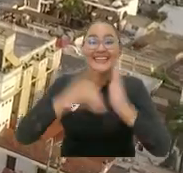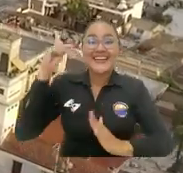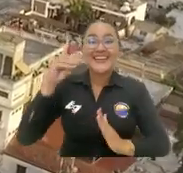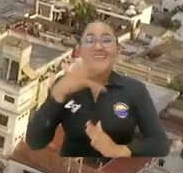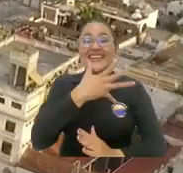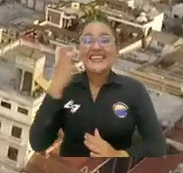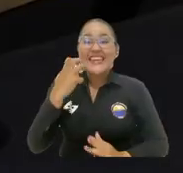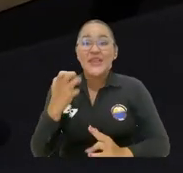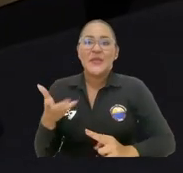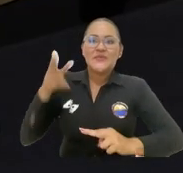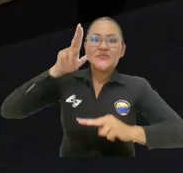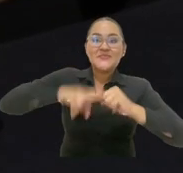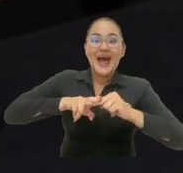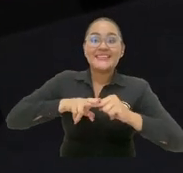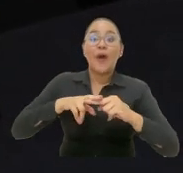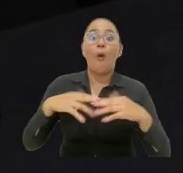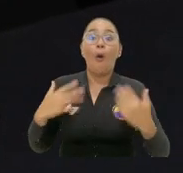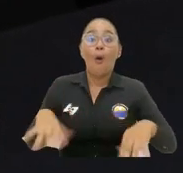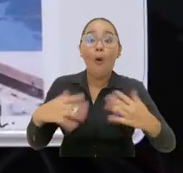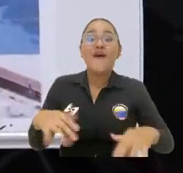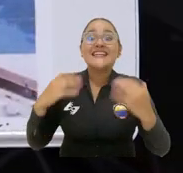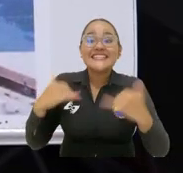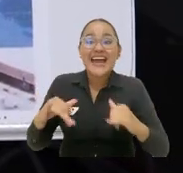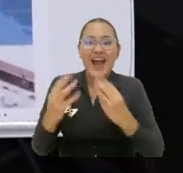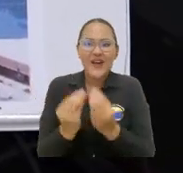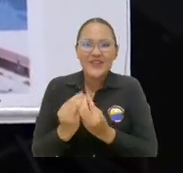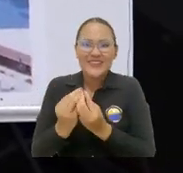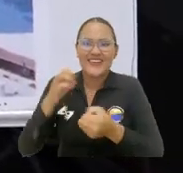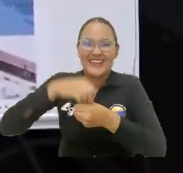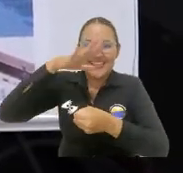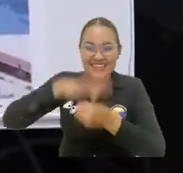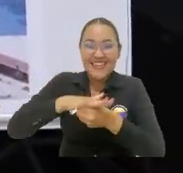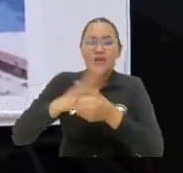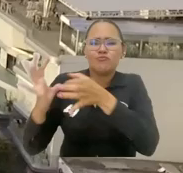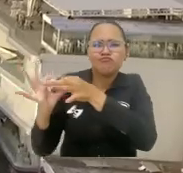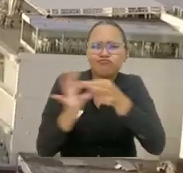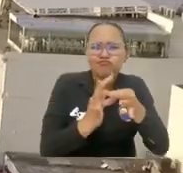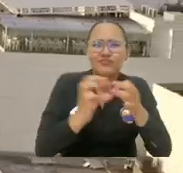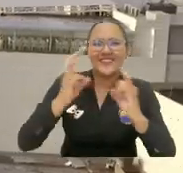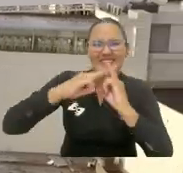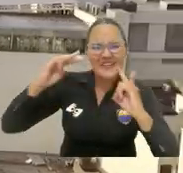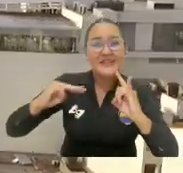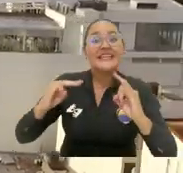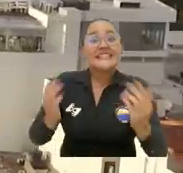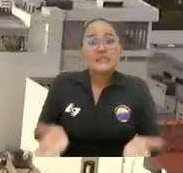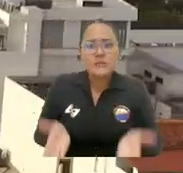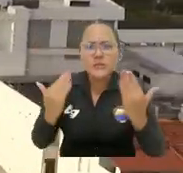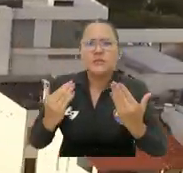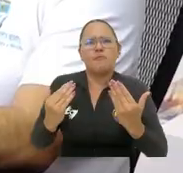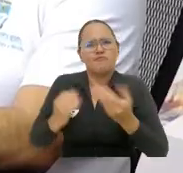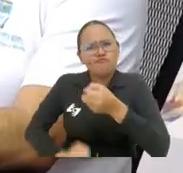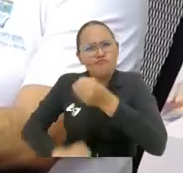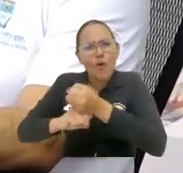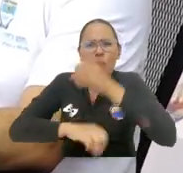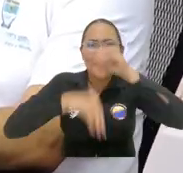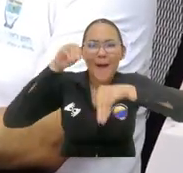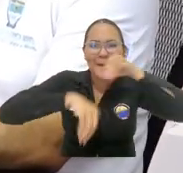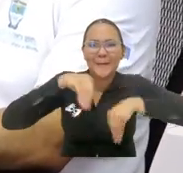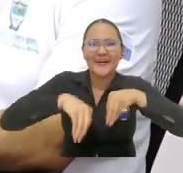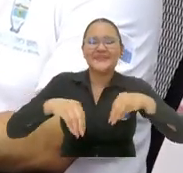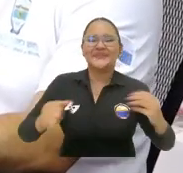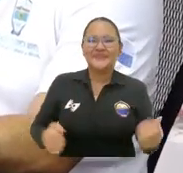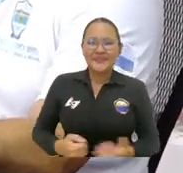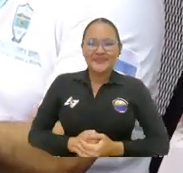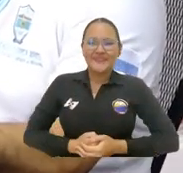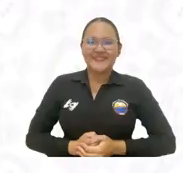el Plan de Desarrollo Distrital 500 Más ya está en manos del Consejo Distrital y la Universidad del Magdalena ha sido un aliado